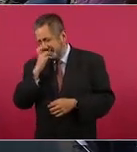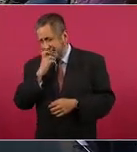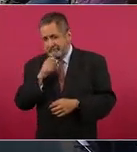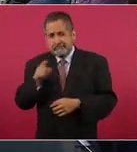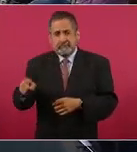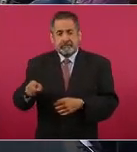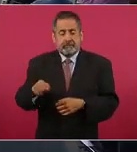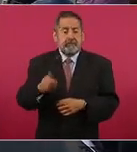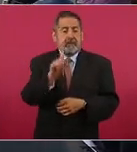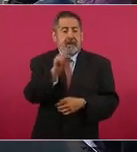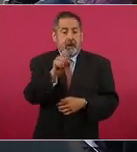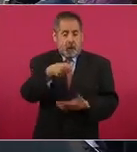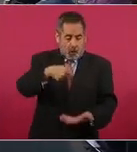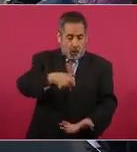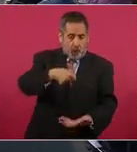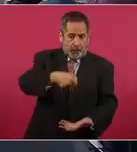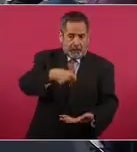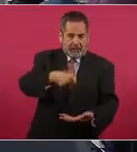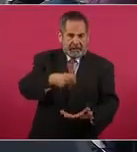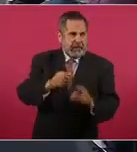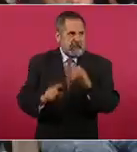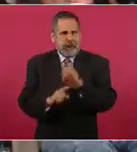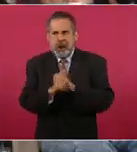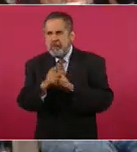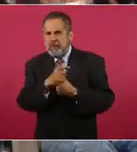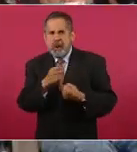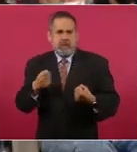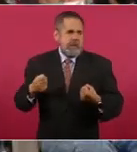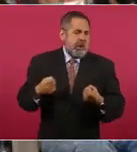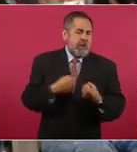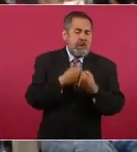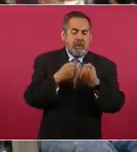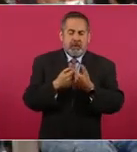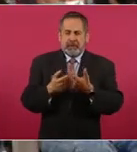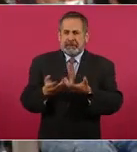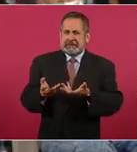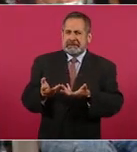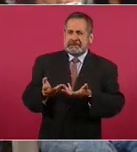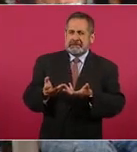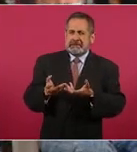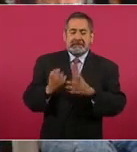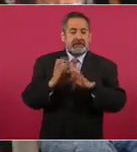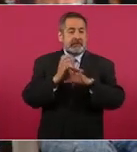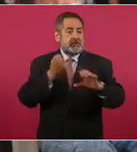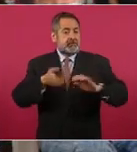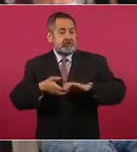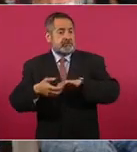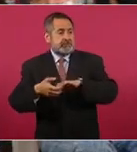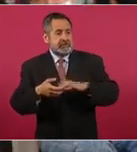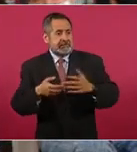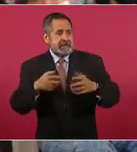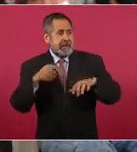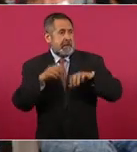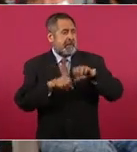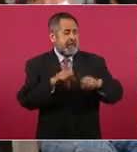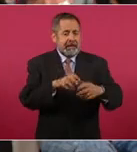una cubeta de agua, están siguiendo las pipas. Hay colonias que han tenido un mes sin agua en las